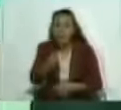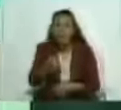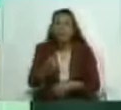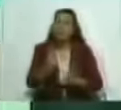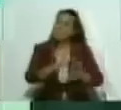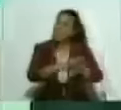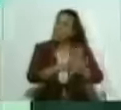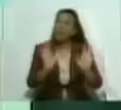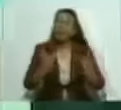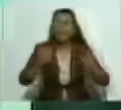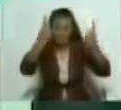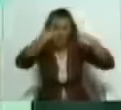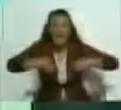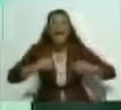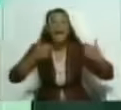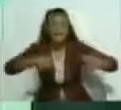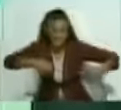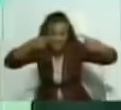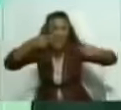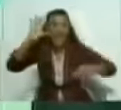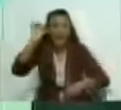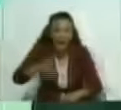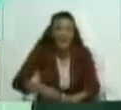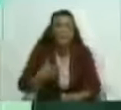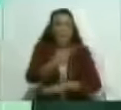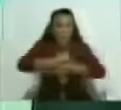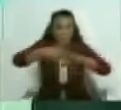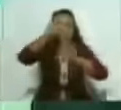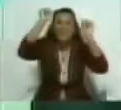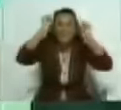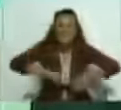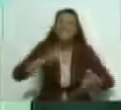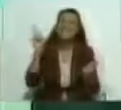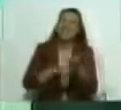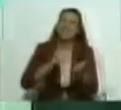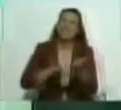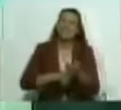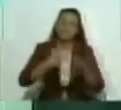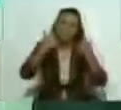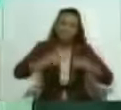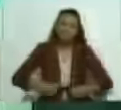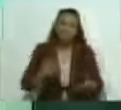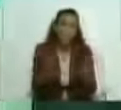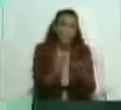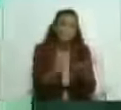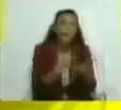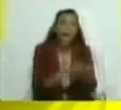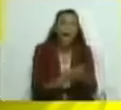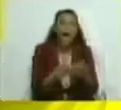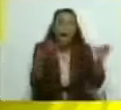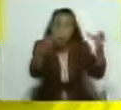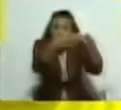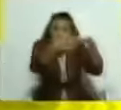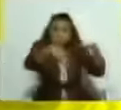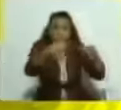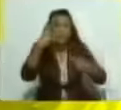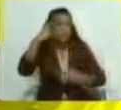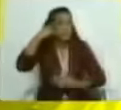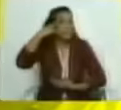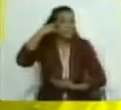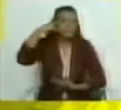ellos, vean, así, así es que se gobierna de verdad. Pero a esa cúpula